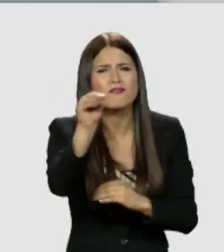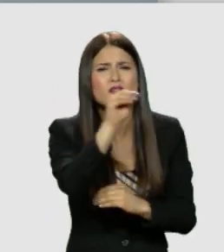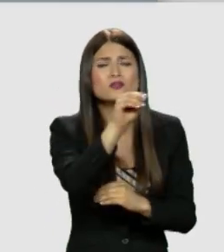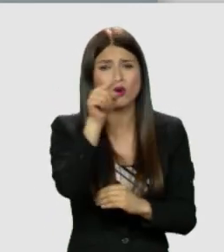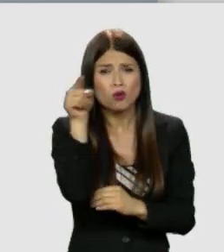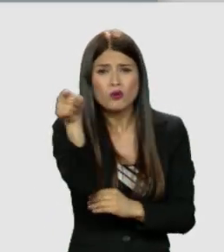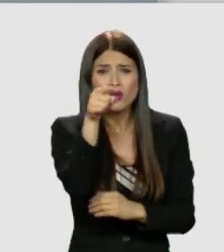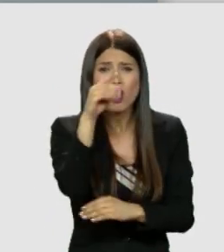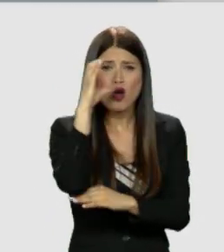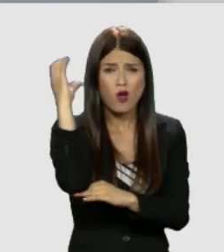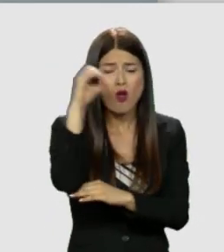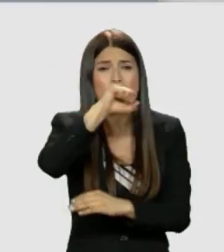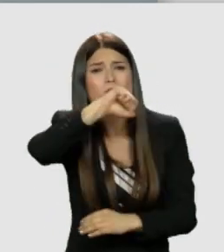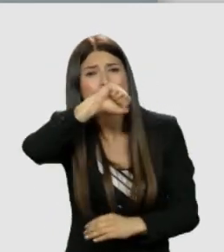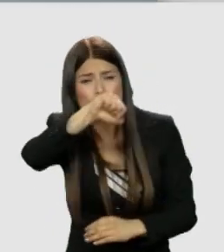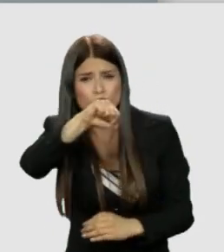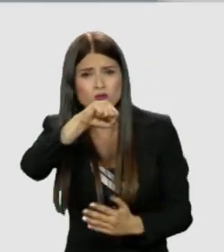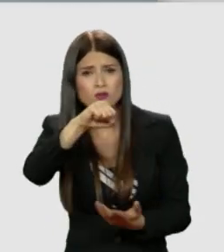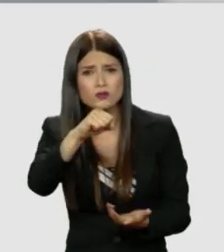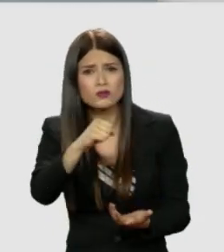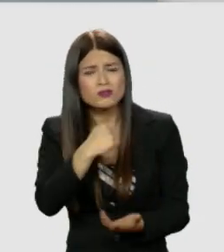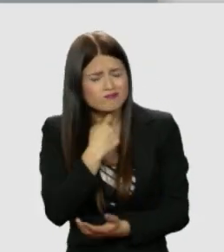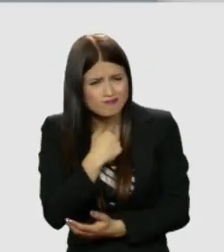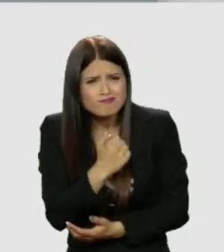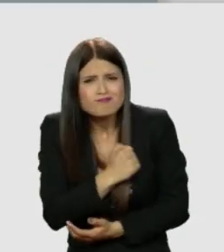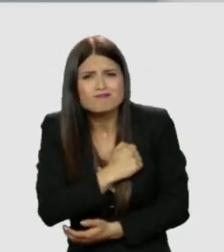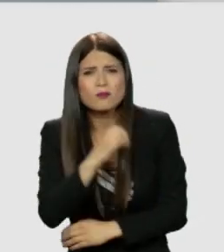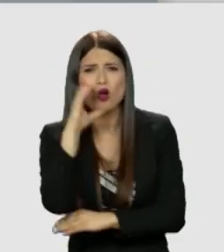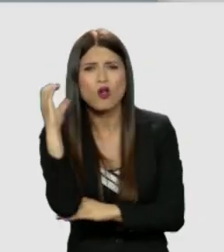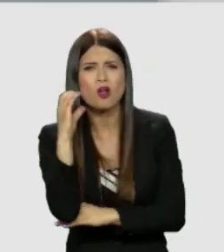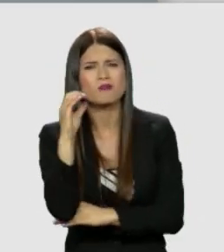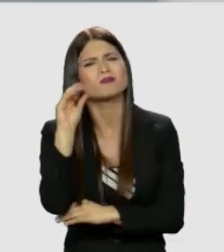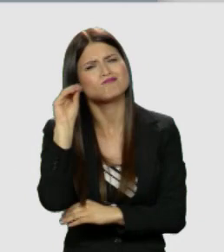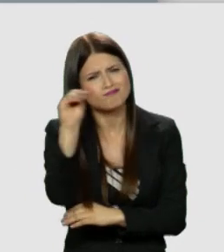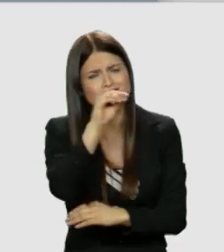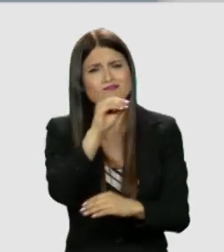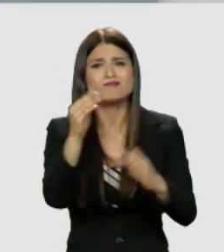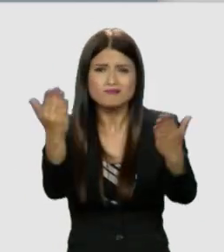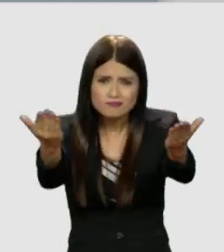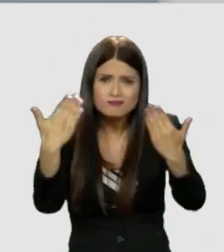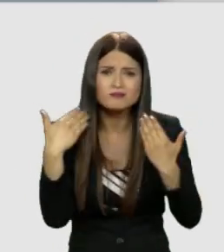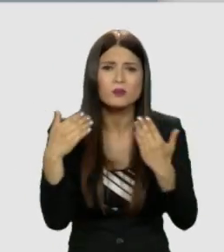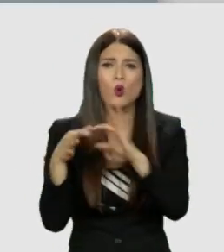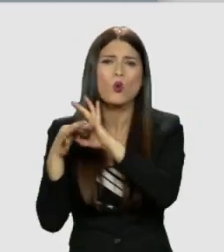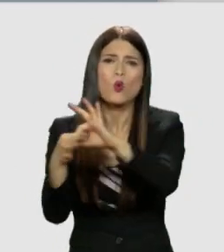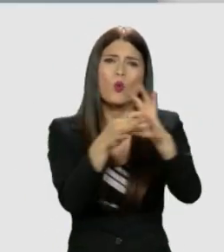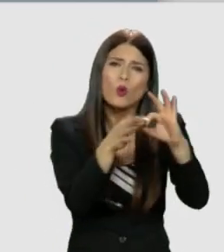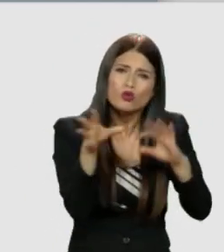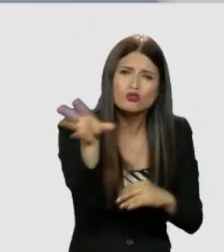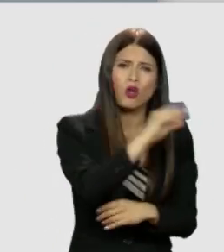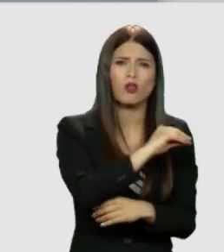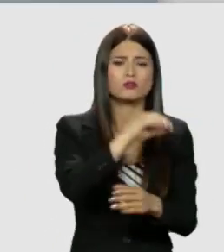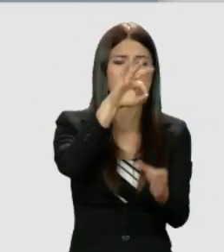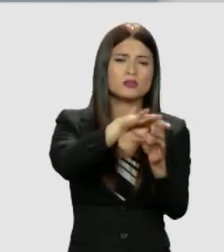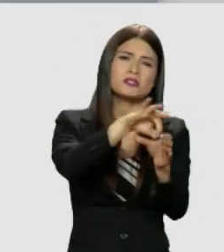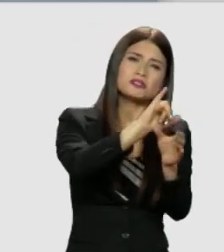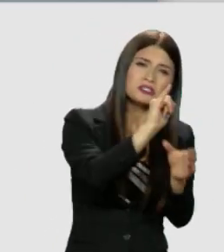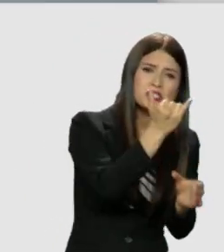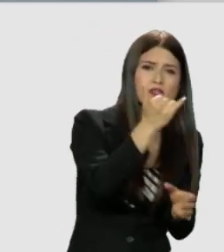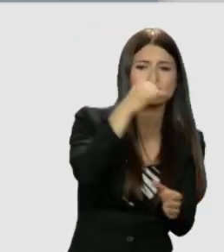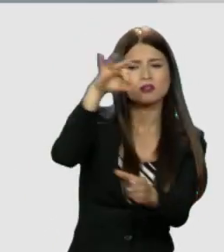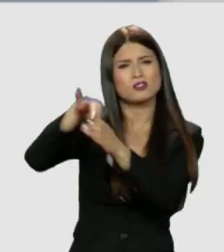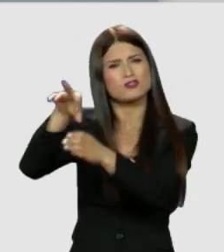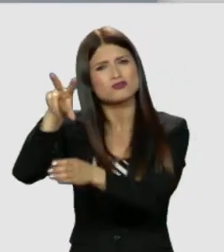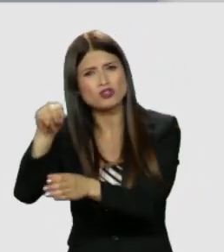sentimos por nuestra Colombia querida para que nos unamos todos los que votaron sí los que votaron no los que no